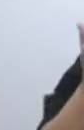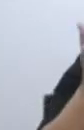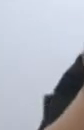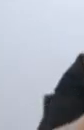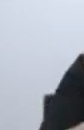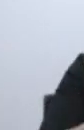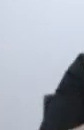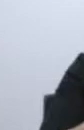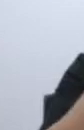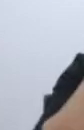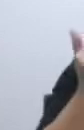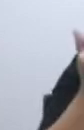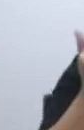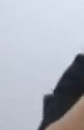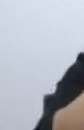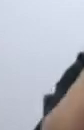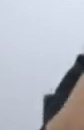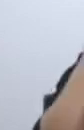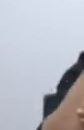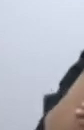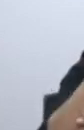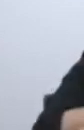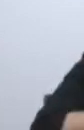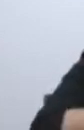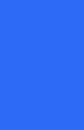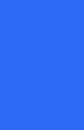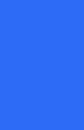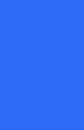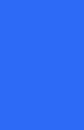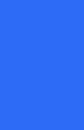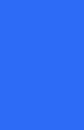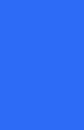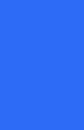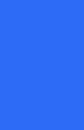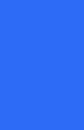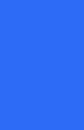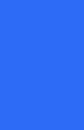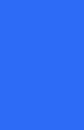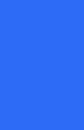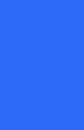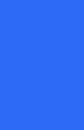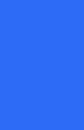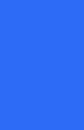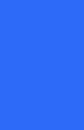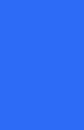doy las gracias por lo que yo veo una actitud mucho más constructiva ahora en Ariceto.